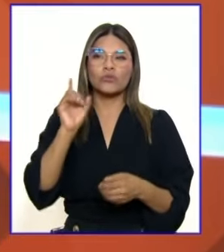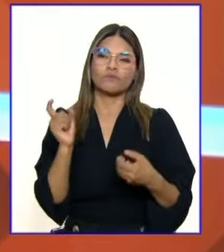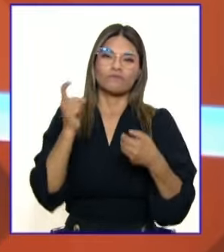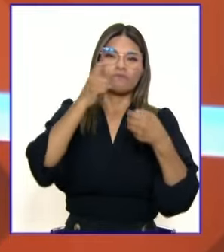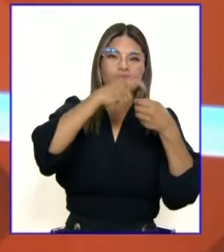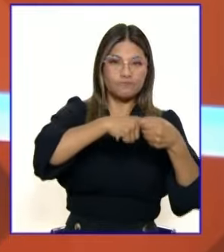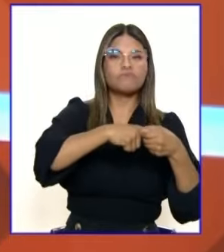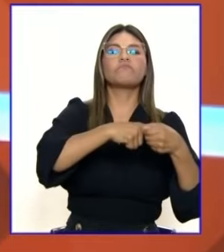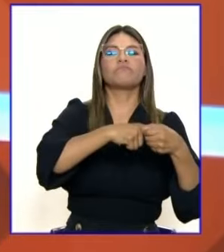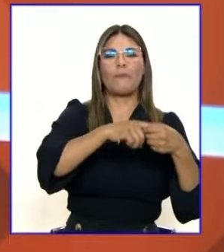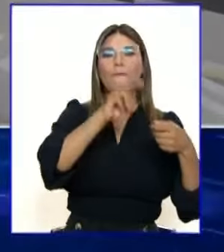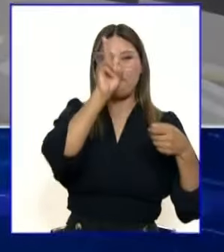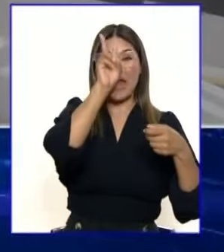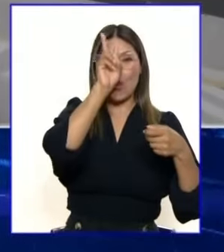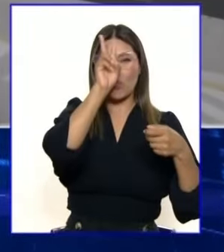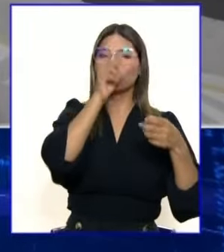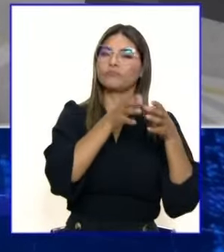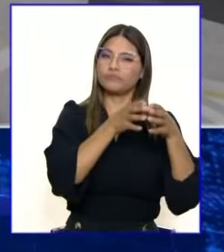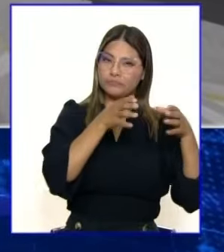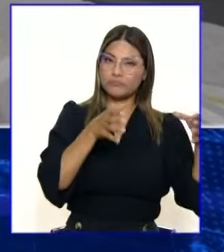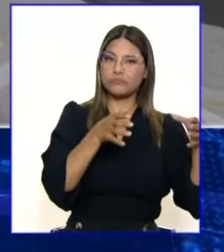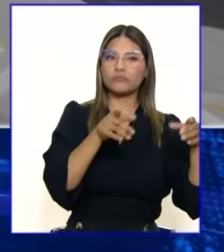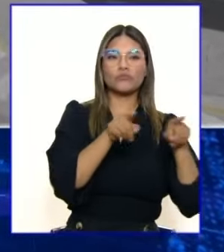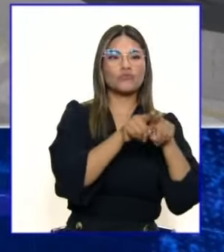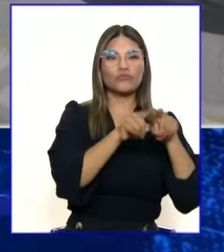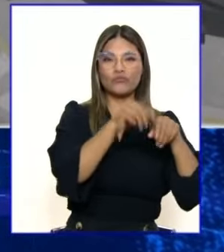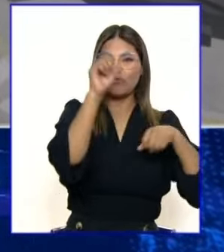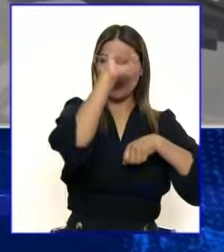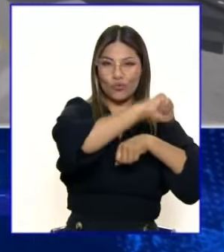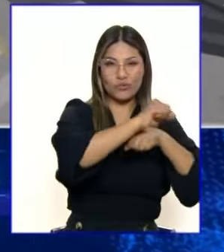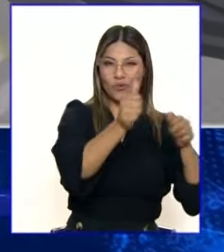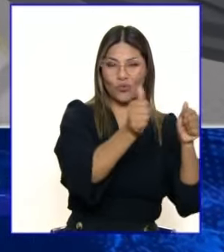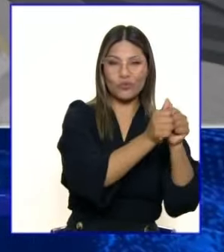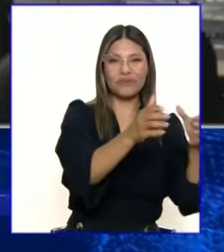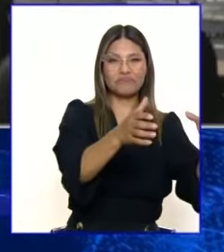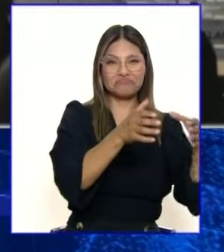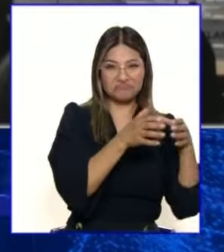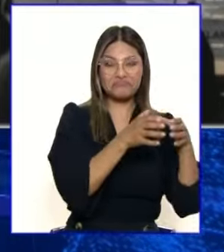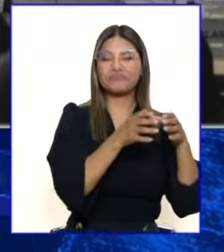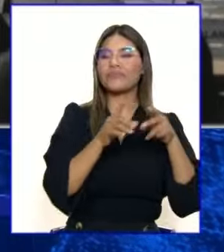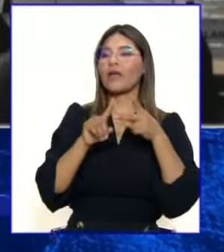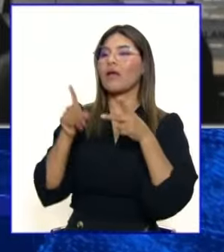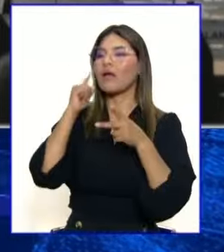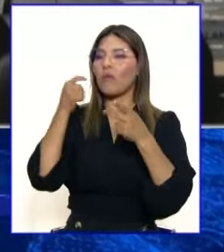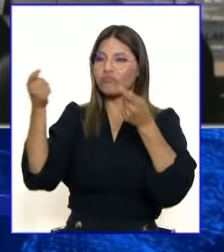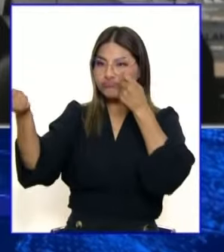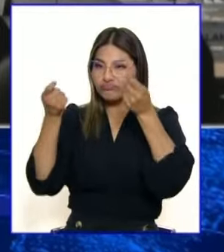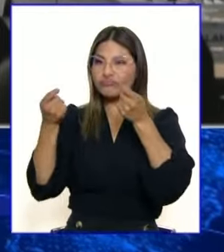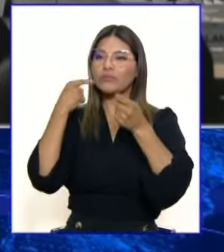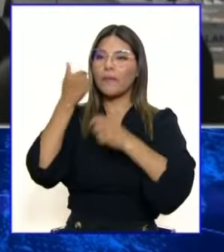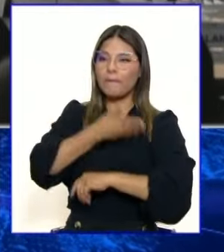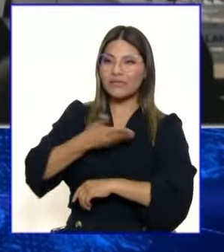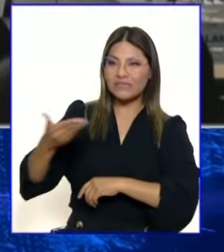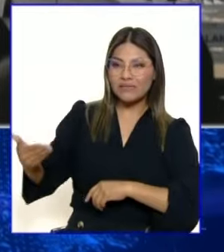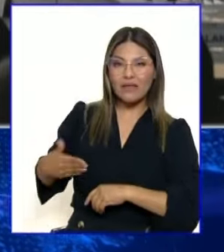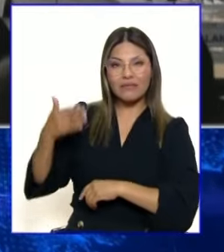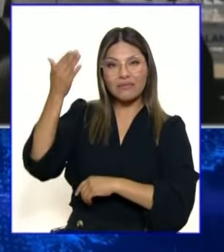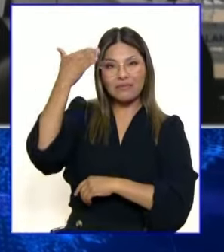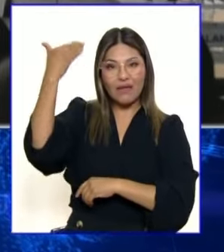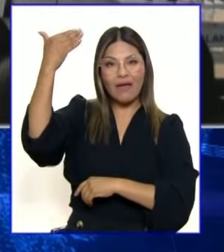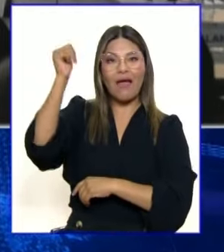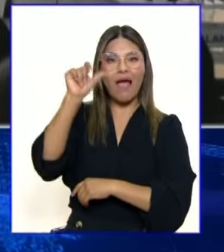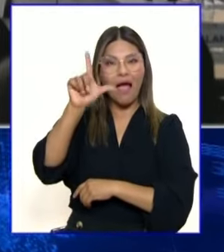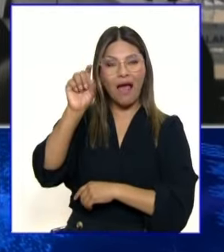ha manifestado, después con los TLCs que inició Alejandro Toledo, luego con la gestión de Alan García, el Perú comenzó a abrirse al mercado